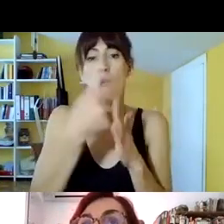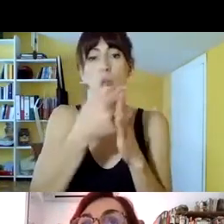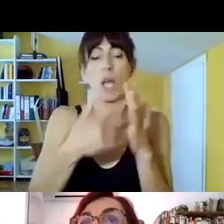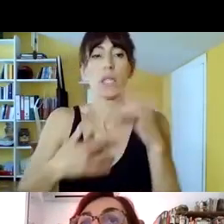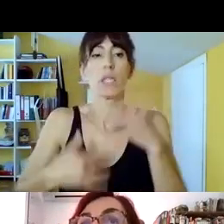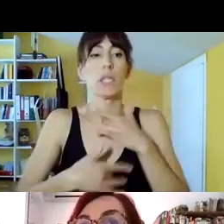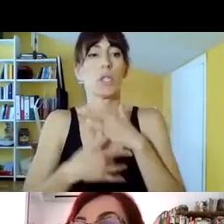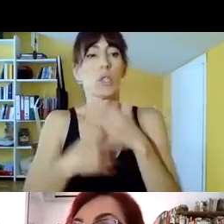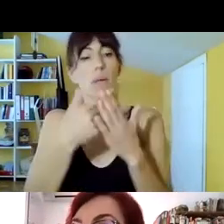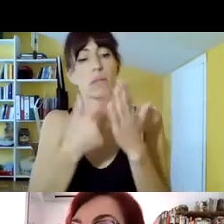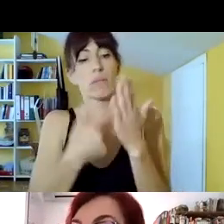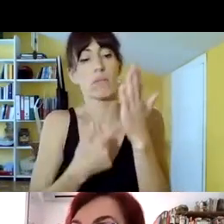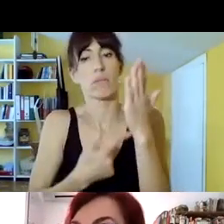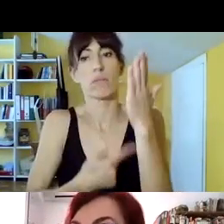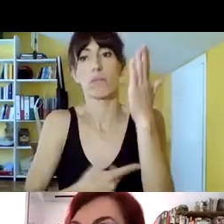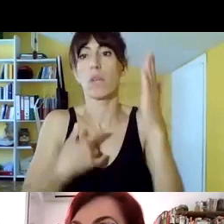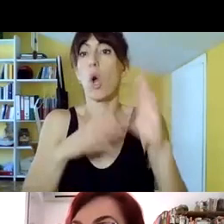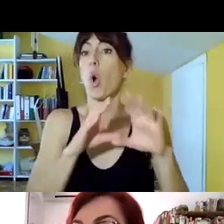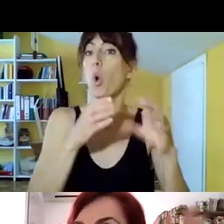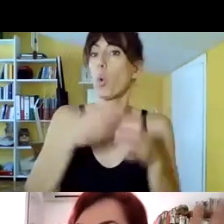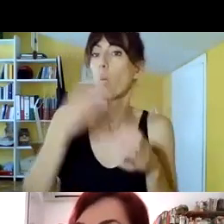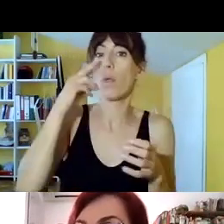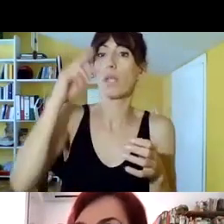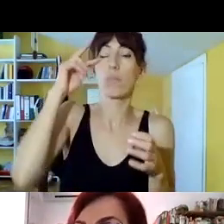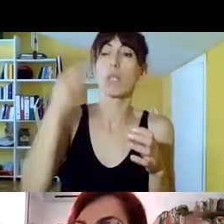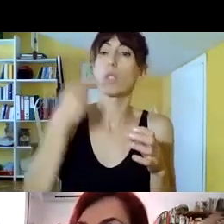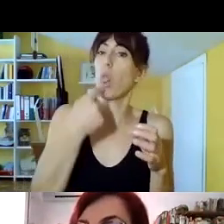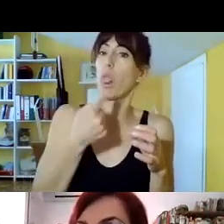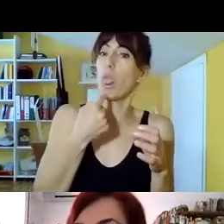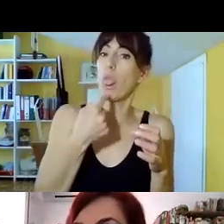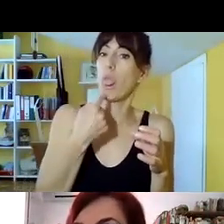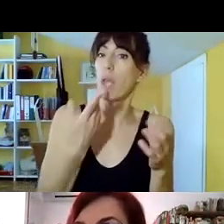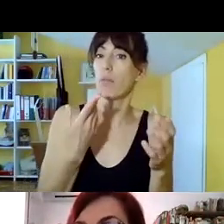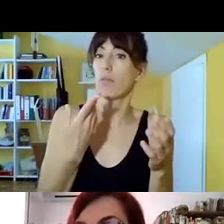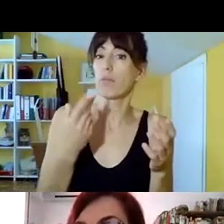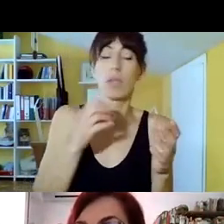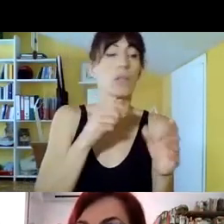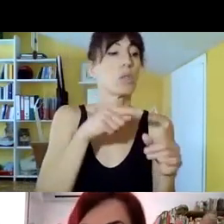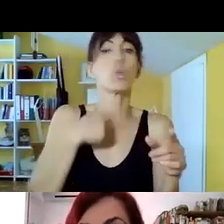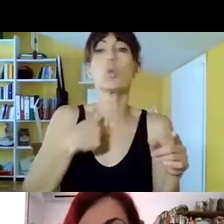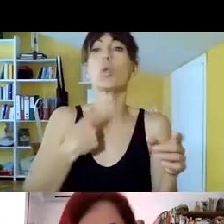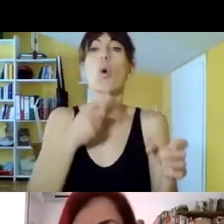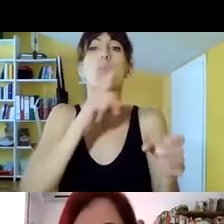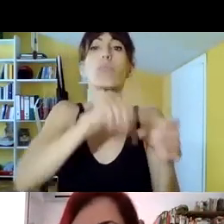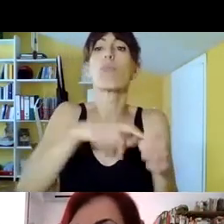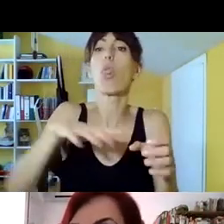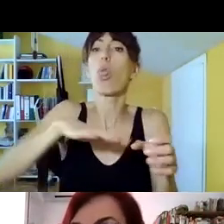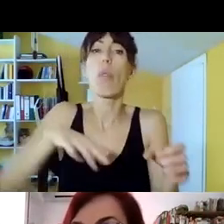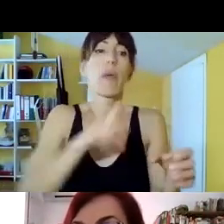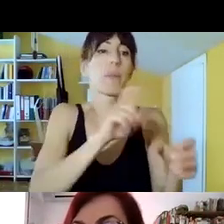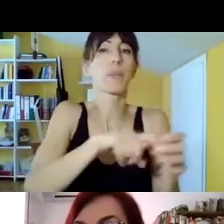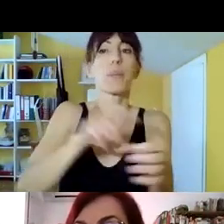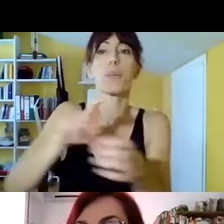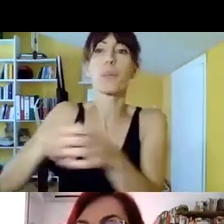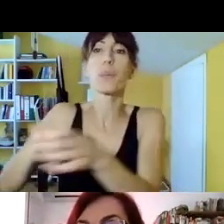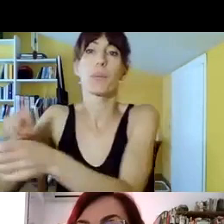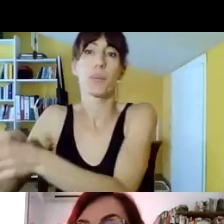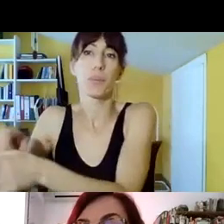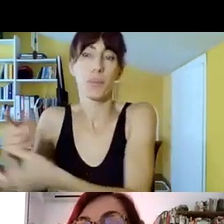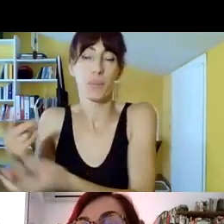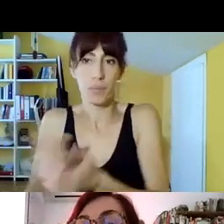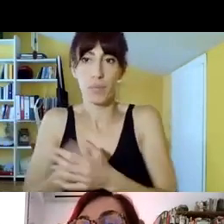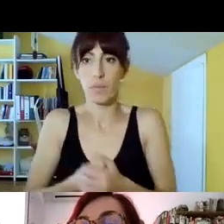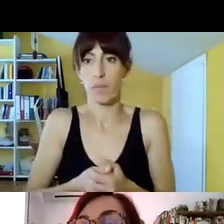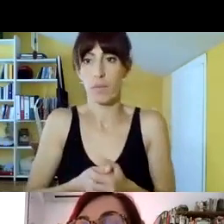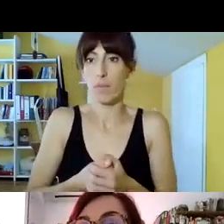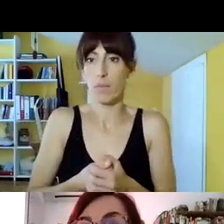están prefijados por un grupo de expertos, y eso te mete en una u otra categoría, y a menudo en más de una categoría, pero